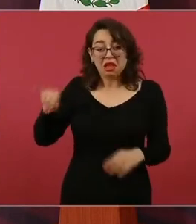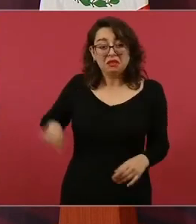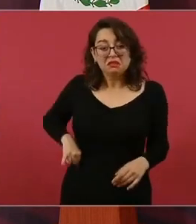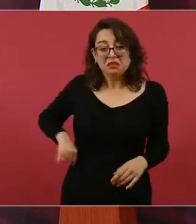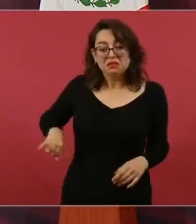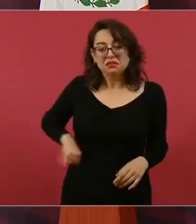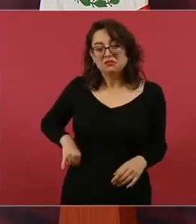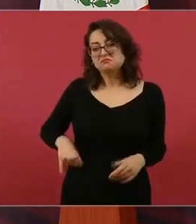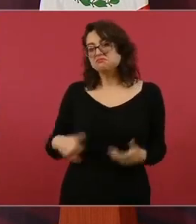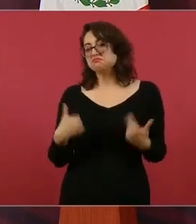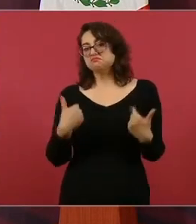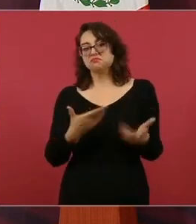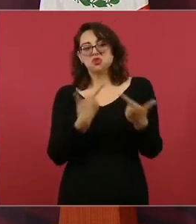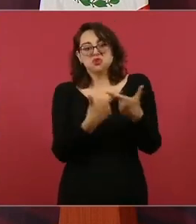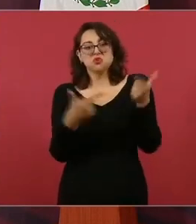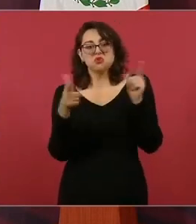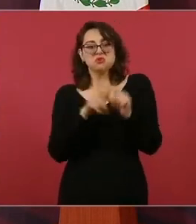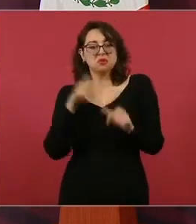Entonces, como eso